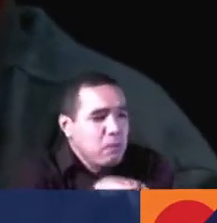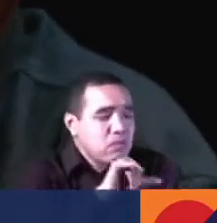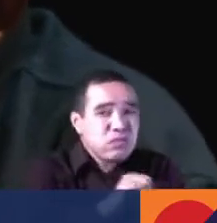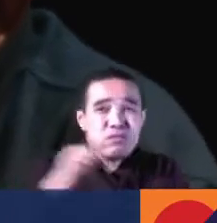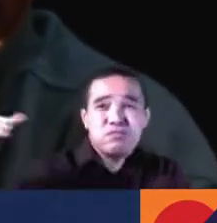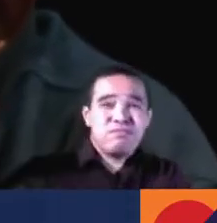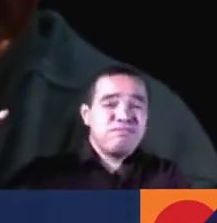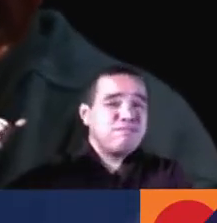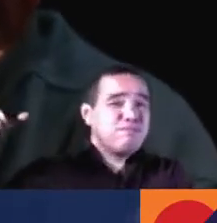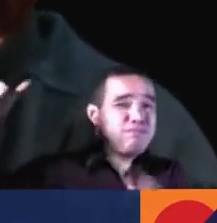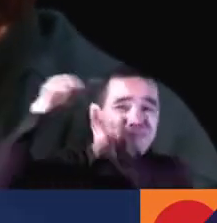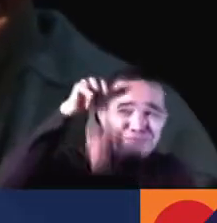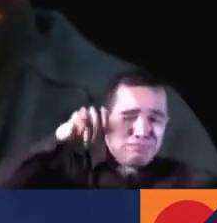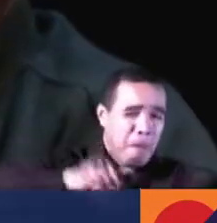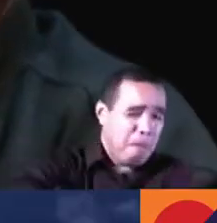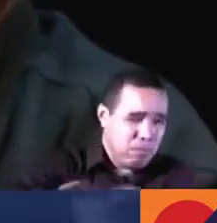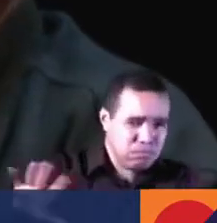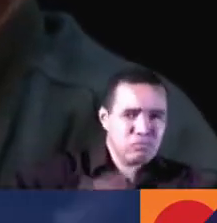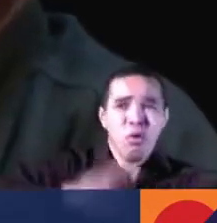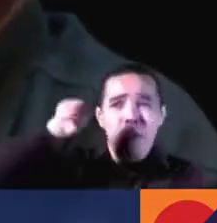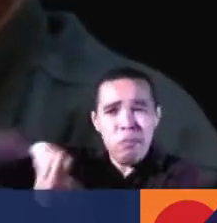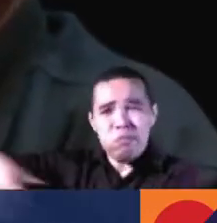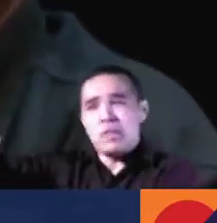en la selva, en los cambuches,